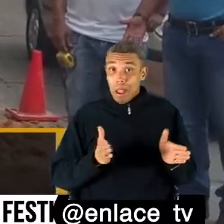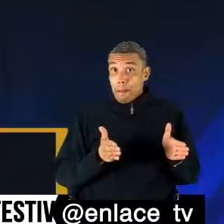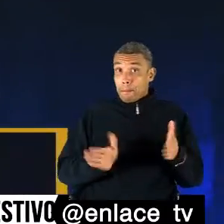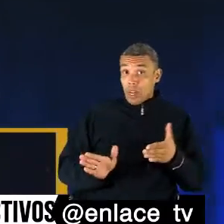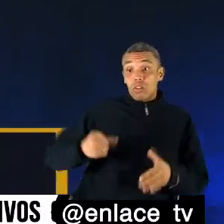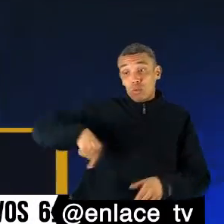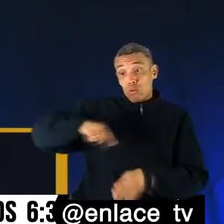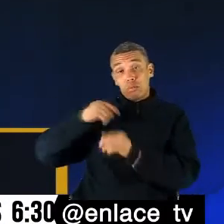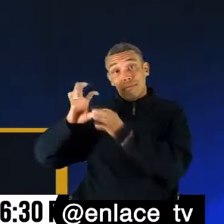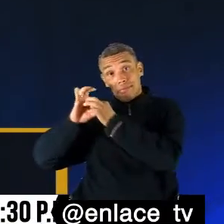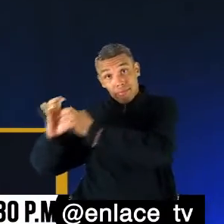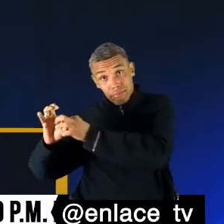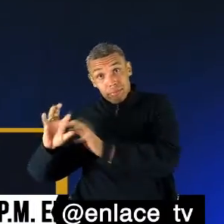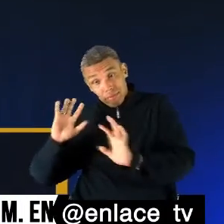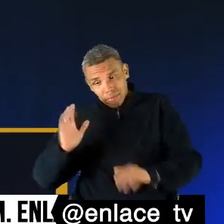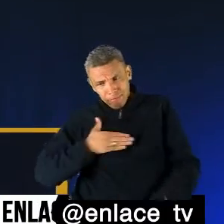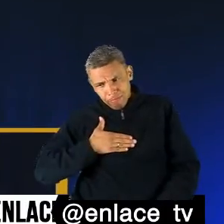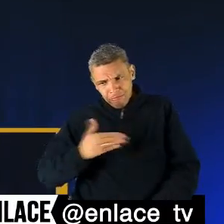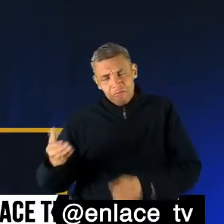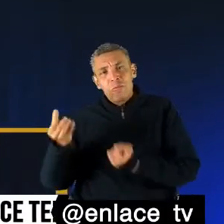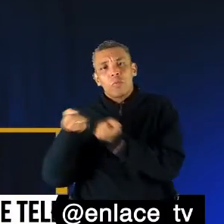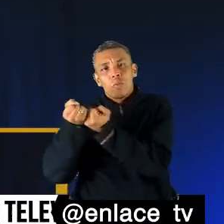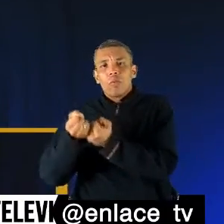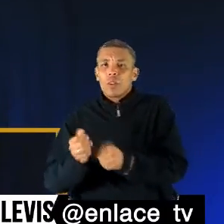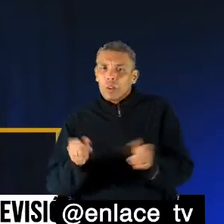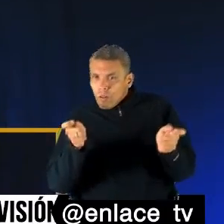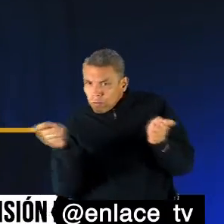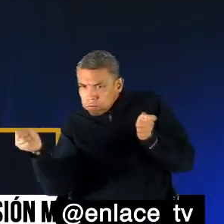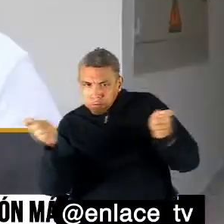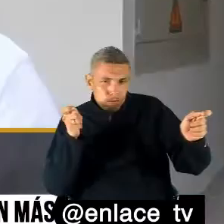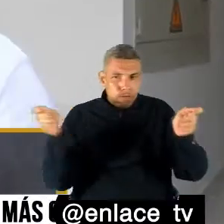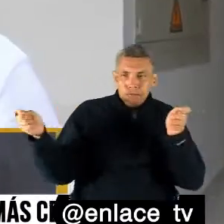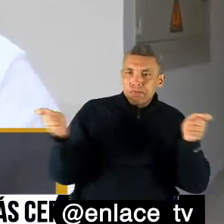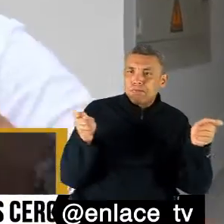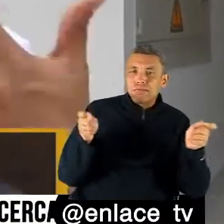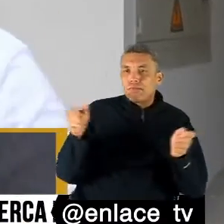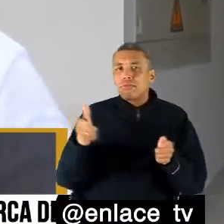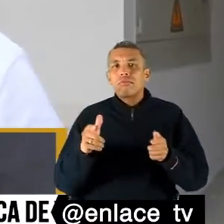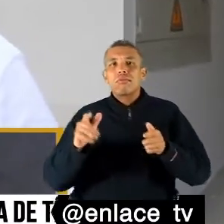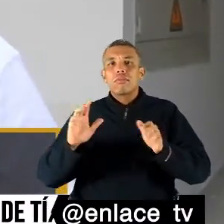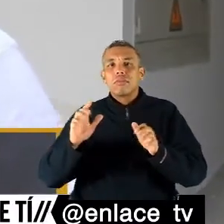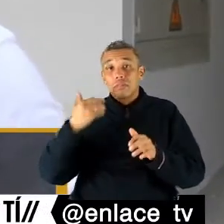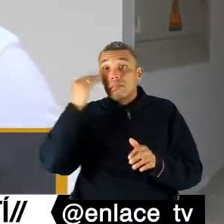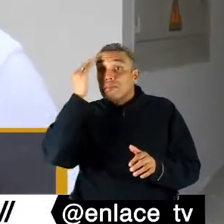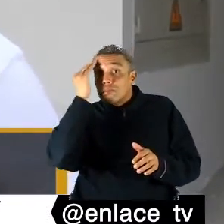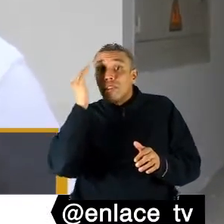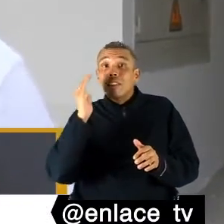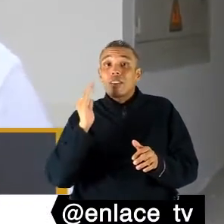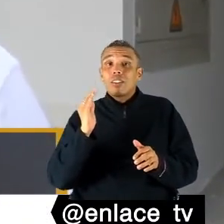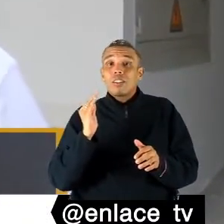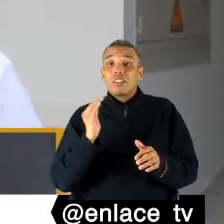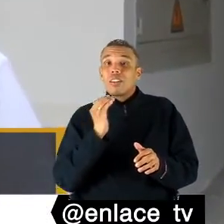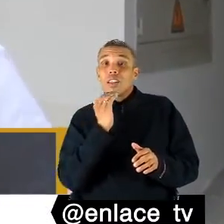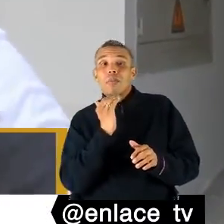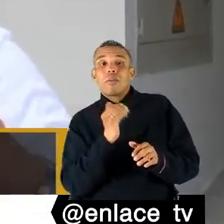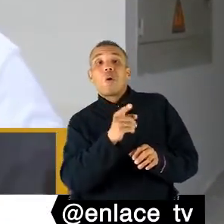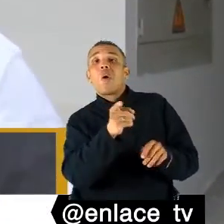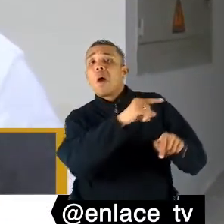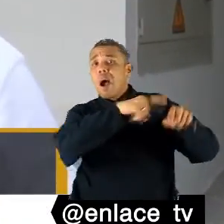Transporte en cabeza de Alberto Cotes. Estamos viendo control en lo posible, acudiendo, reconocemos que no podemos negar los permisos, pero se debe